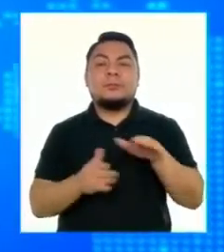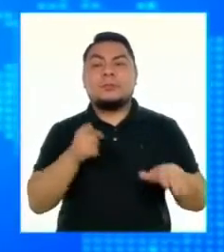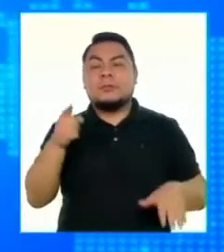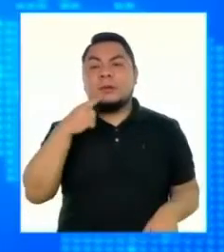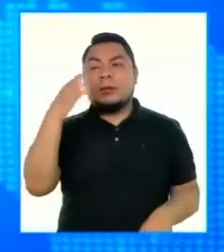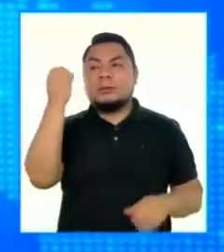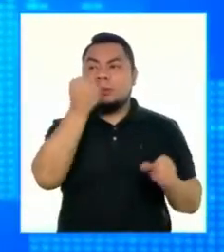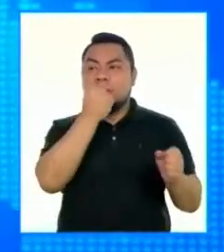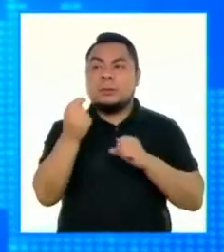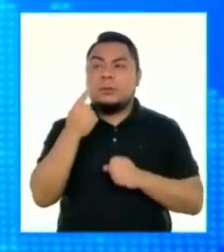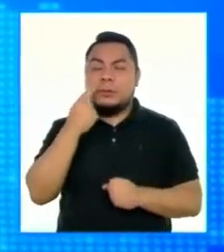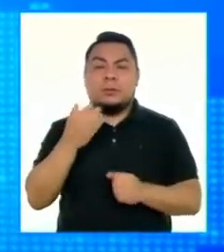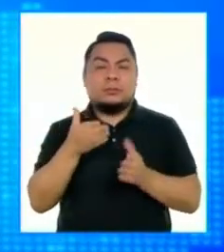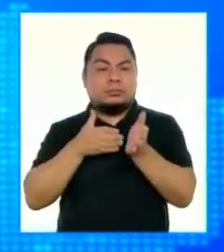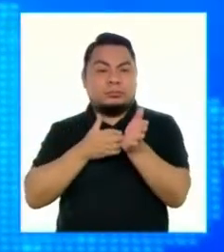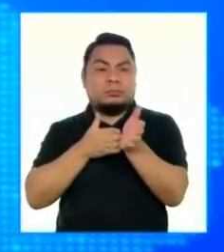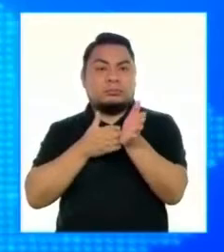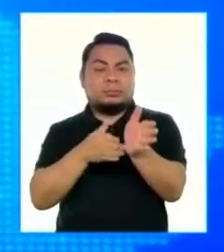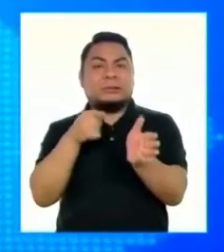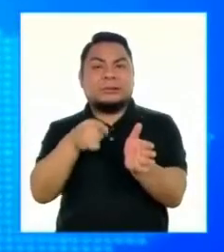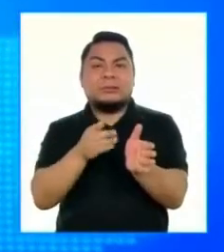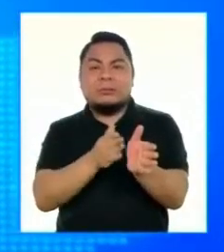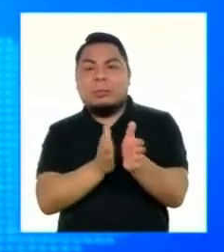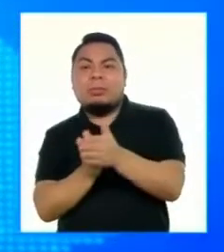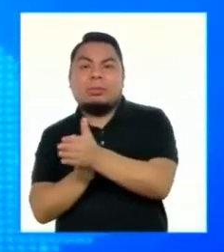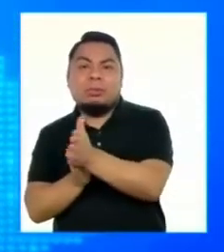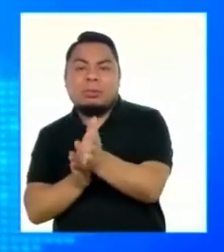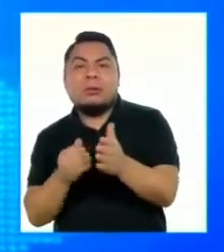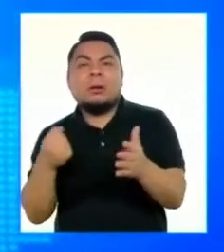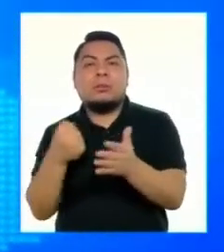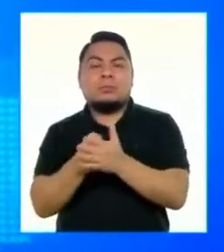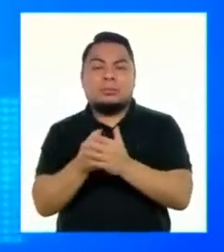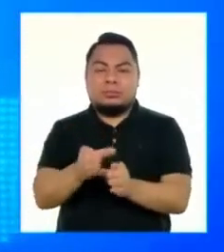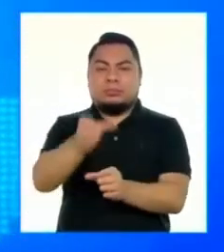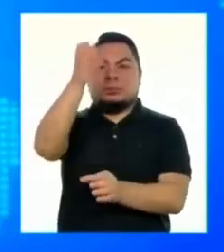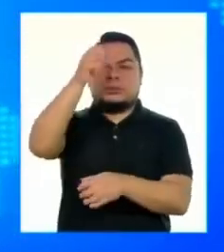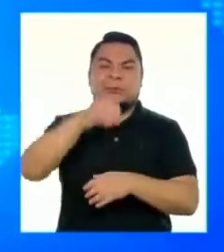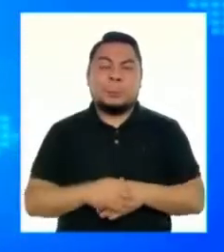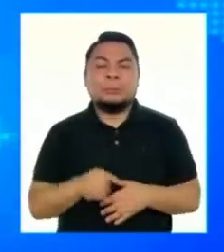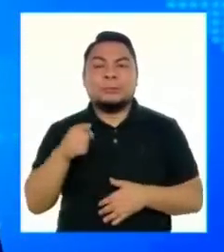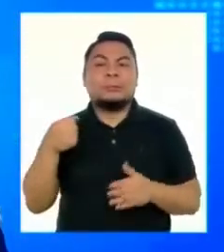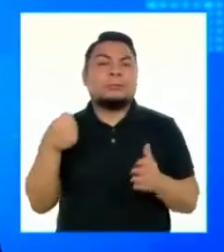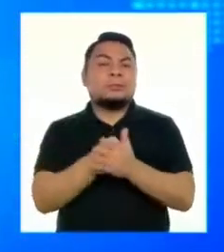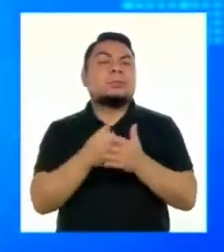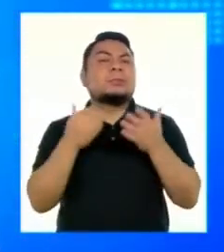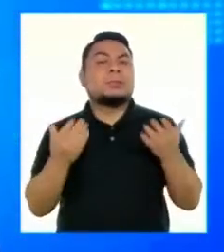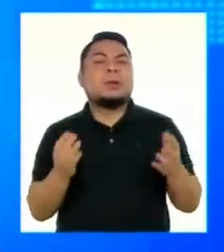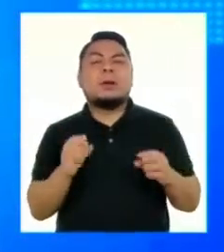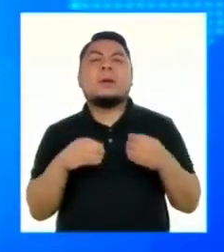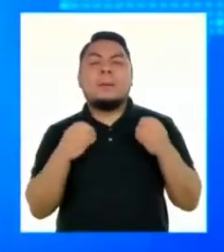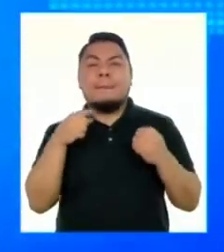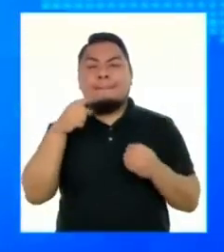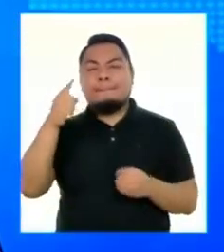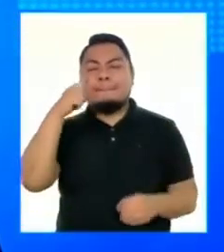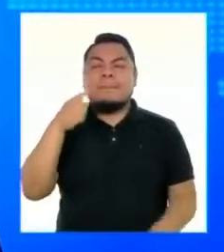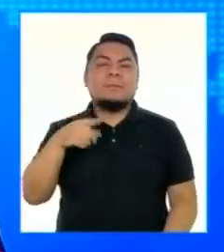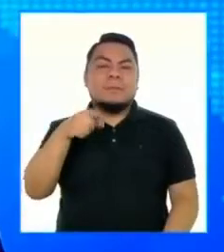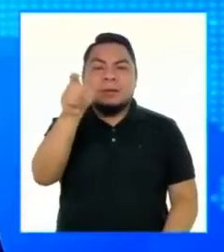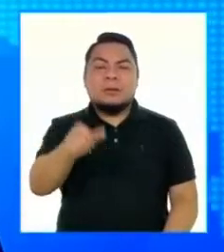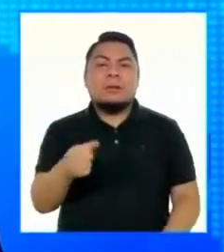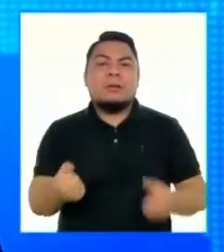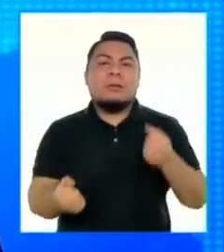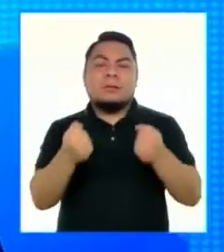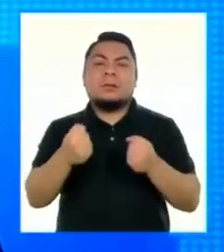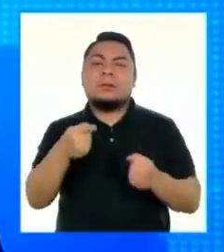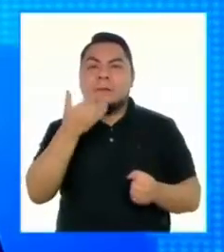Y en San Martín de Porres, un bus del Metropolitano se despistó y colisionó contra un poste. El accidente se ocasionó debido a la imprudencia de un